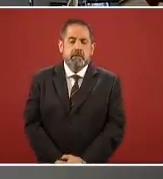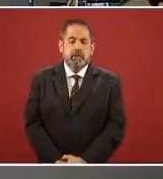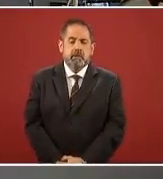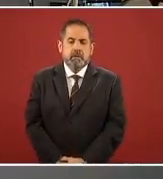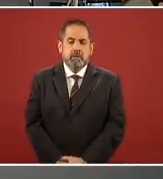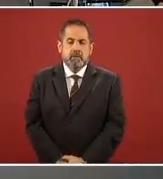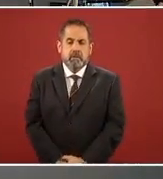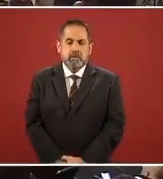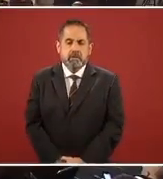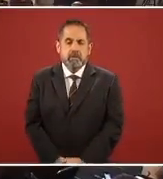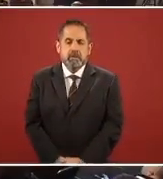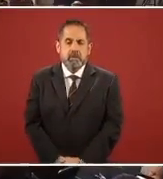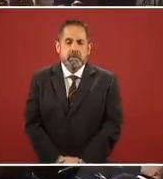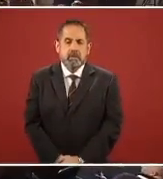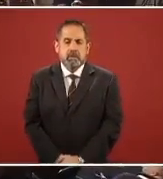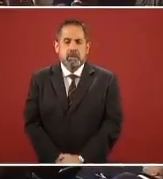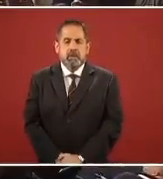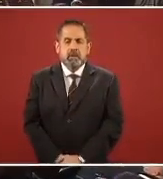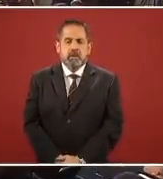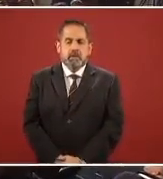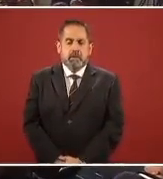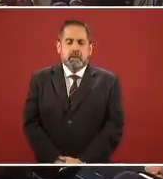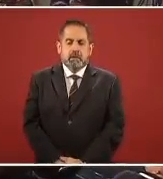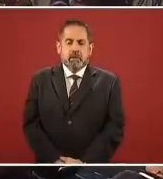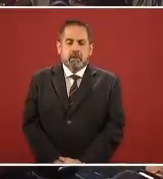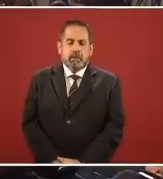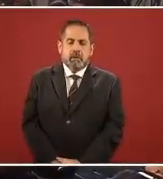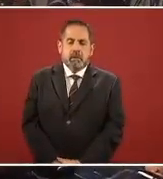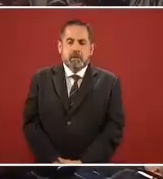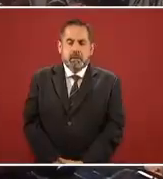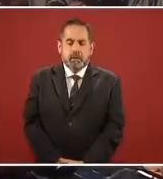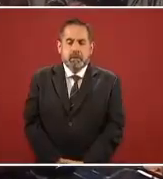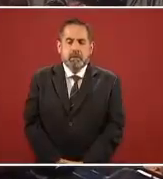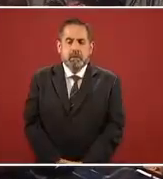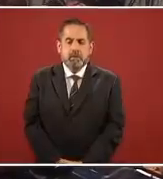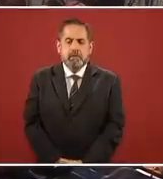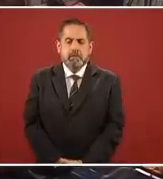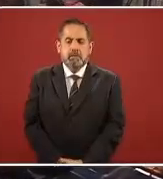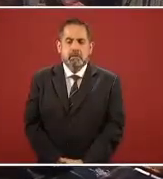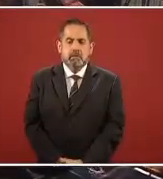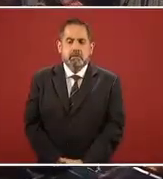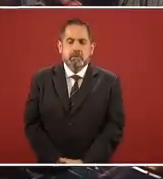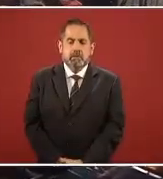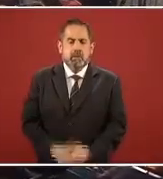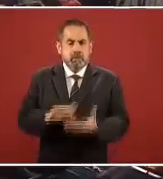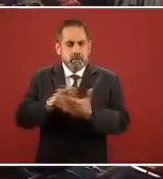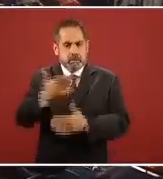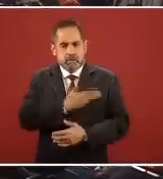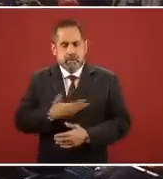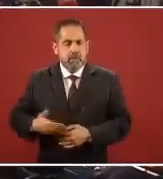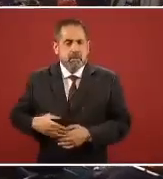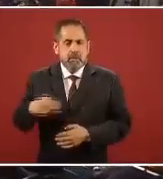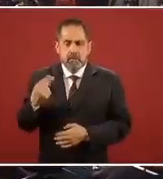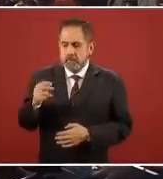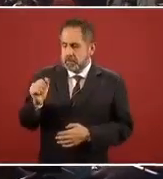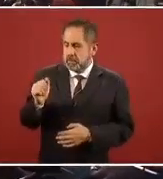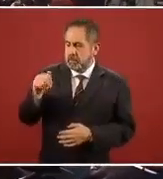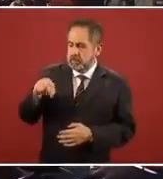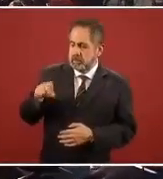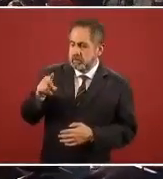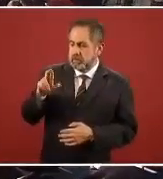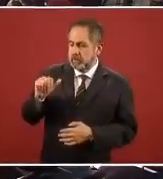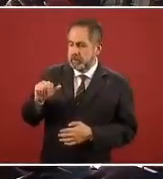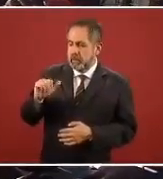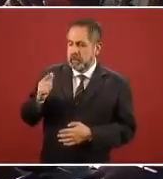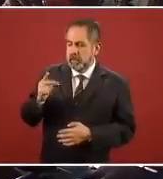regarding that sport and getting a space for them. Gracias, señor presidente. Sandra Aguilera, del Grupo Larsa